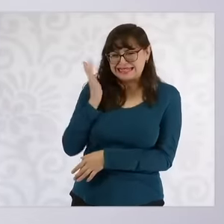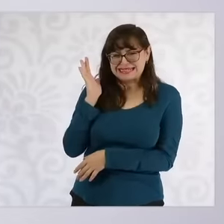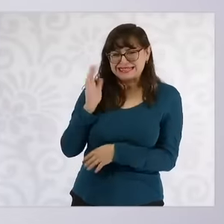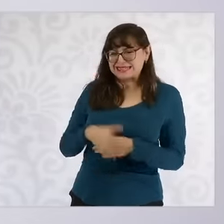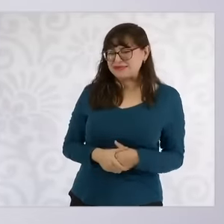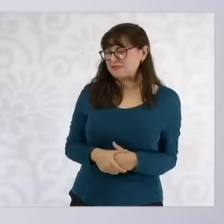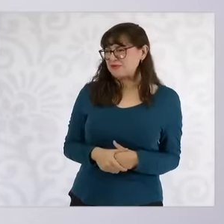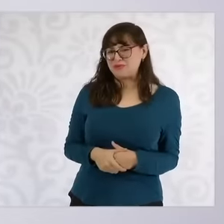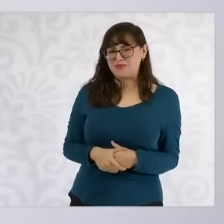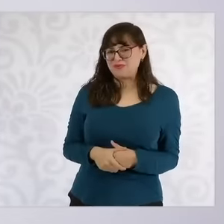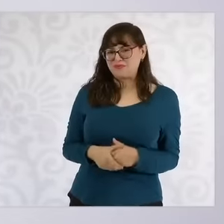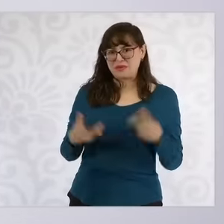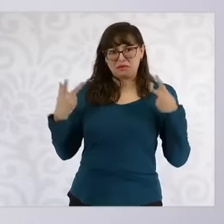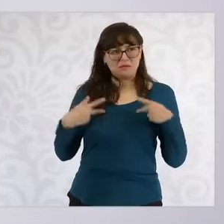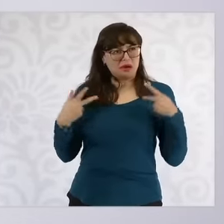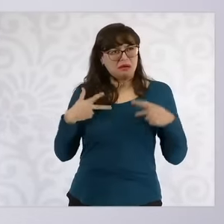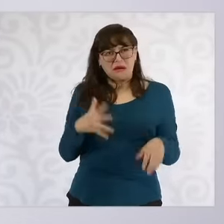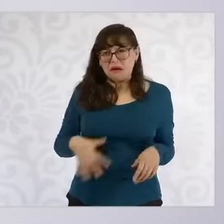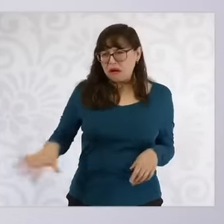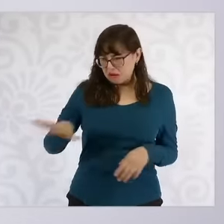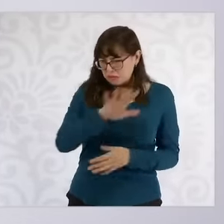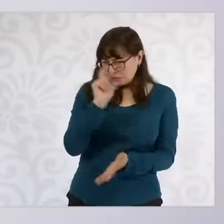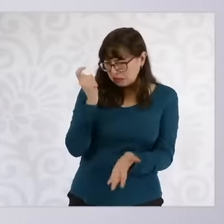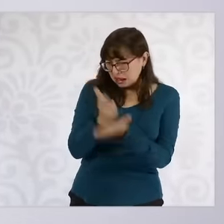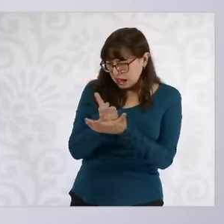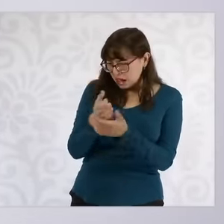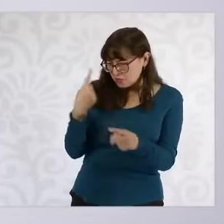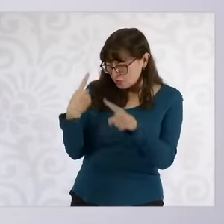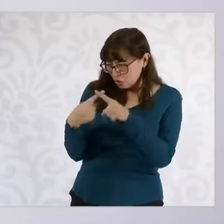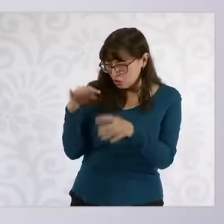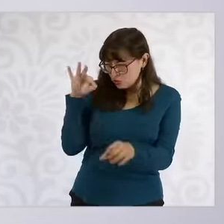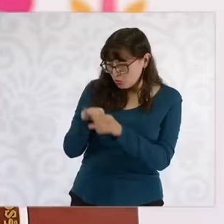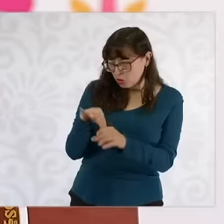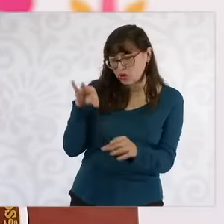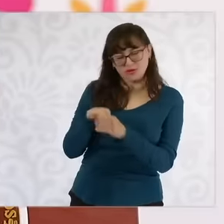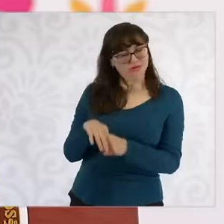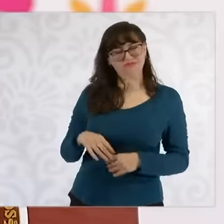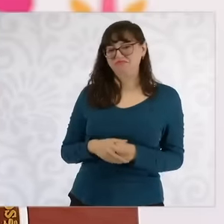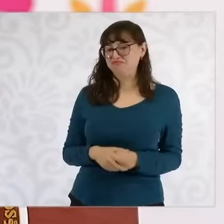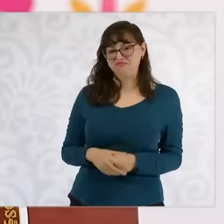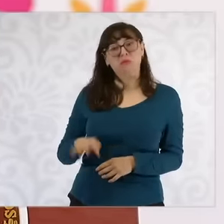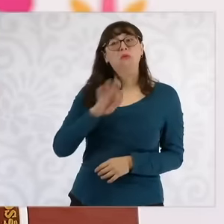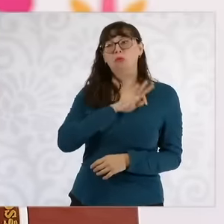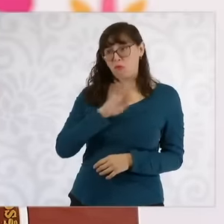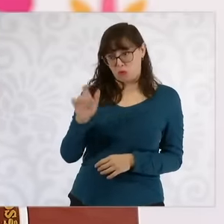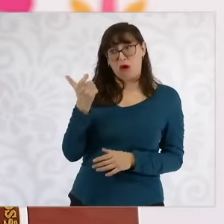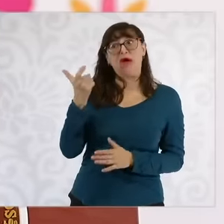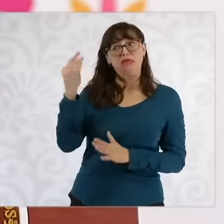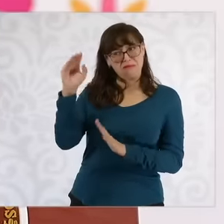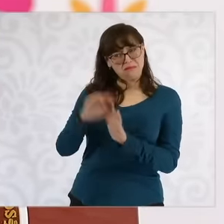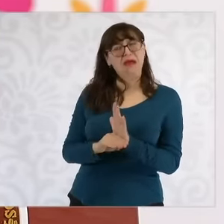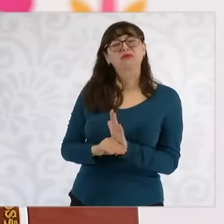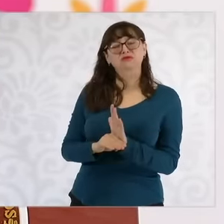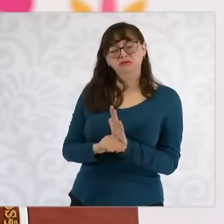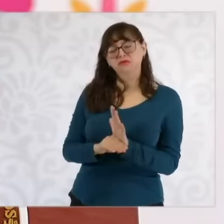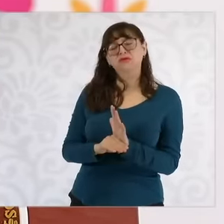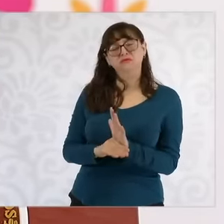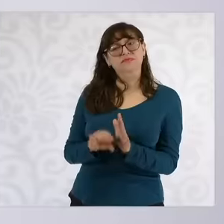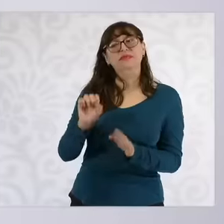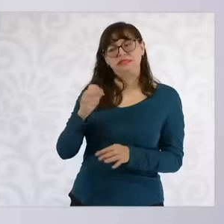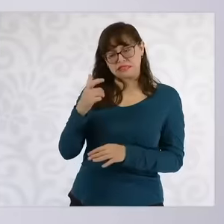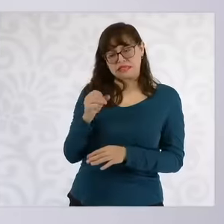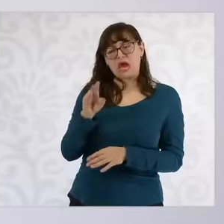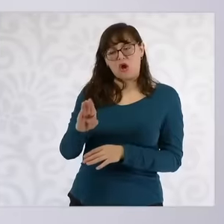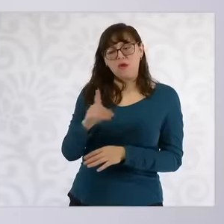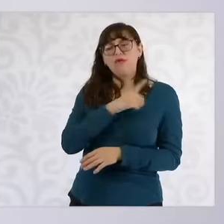costar tanto la democracia al pueblo de México. Y hay manera de reducir los costos. Entonces, la Secretaría de Gobernación va a estar